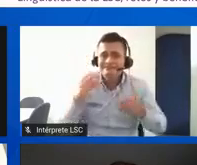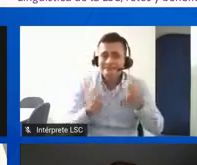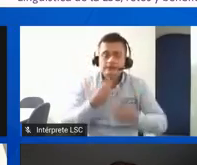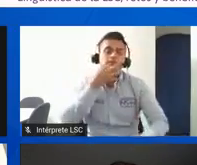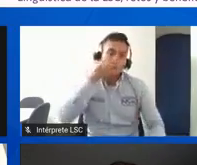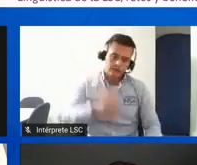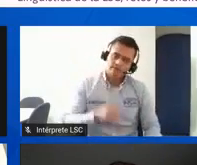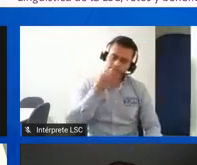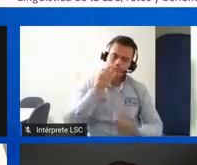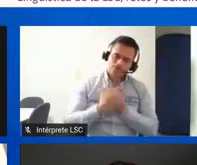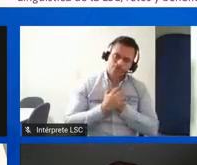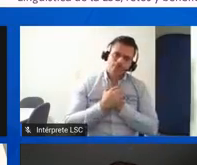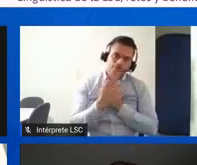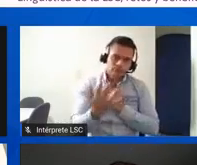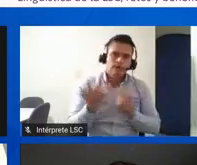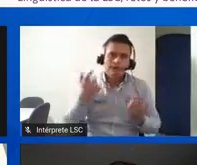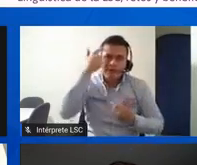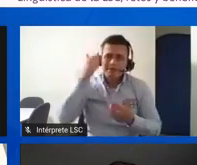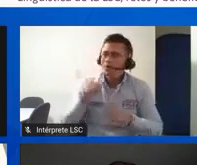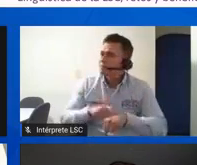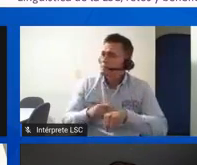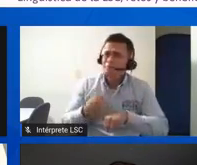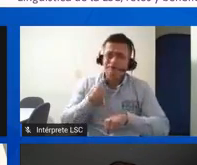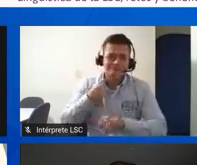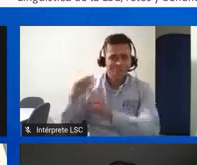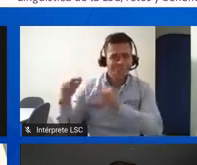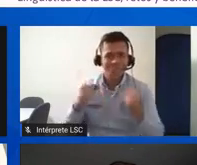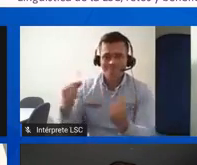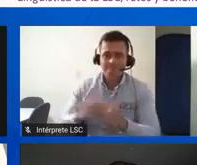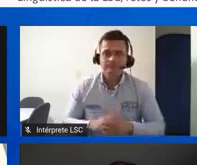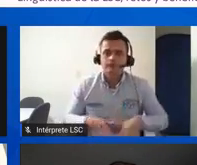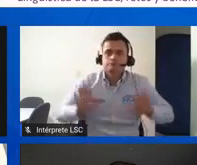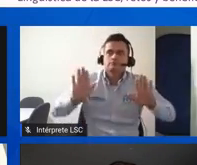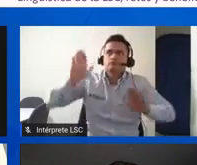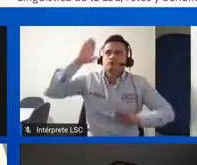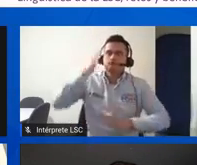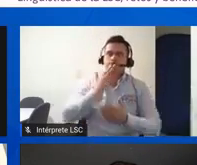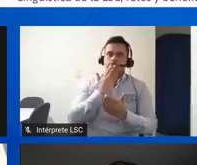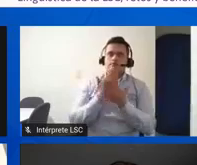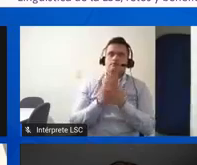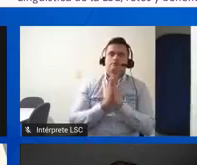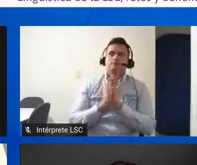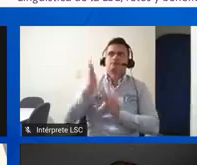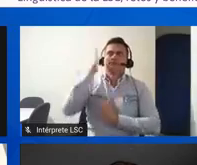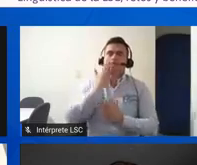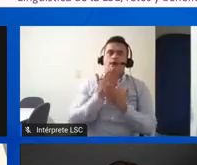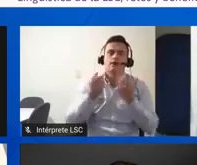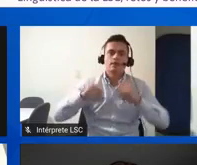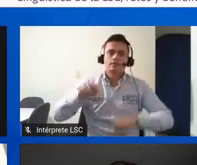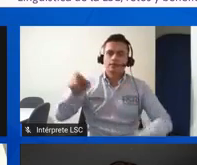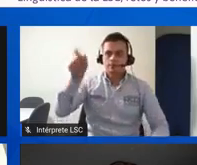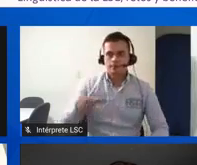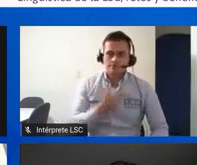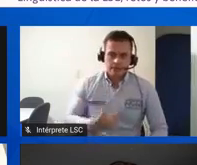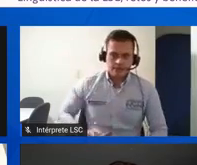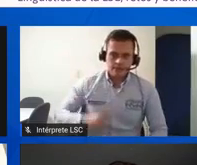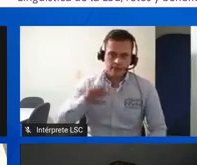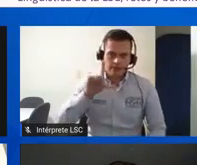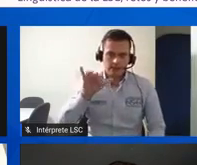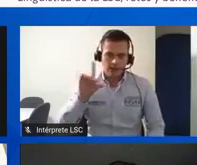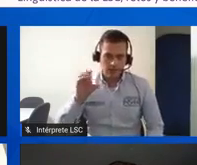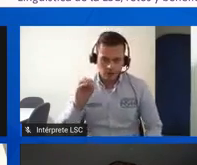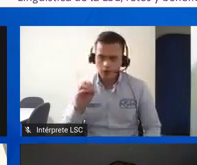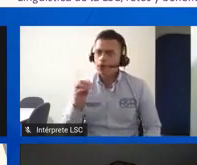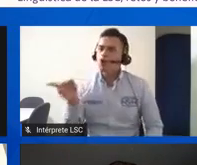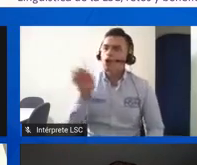reconocer, discutir. Y bueno, gracias a Dios y a la voluntad del presidente Lidio y de muchos